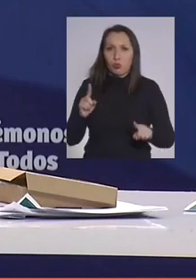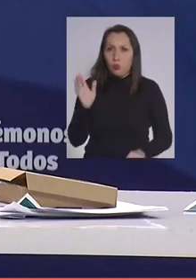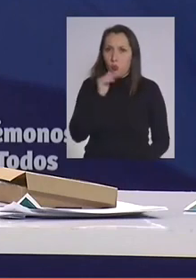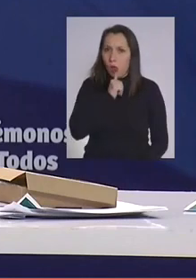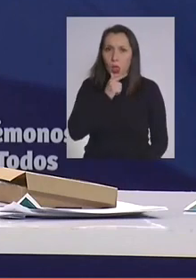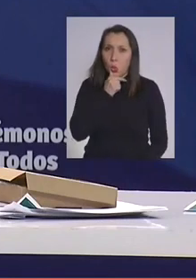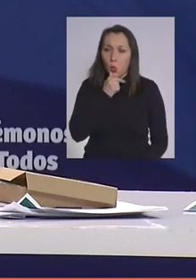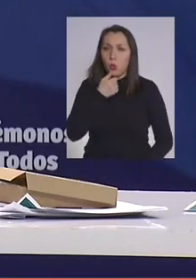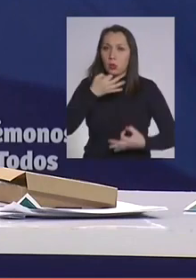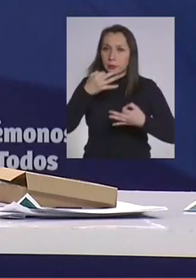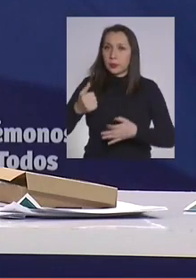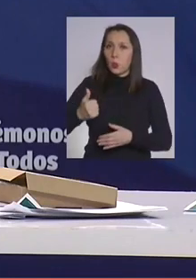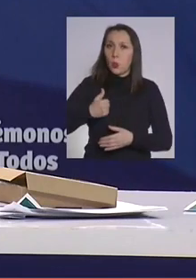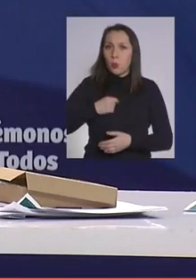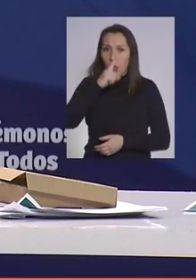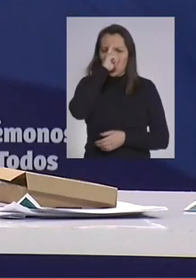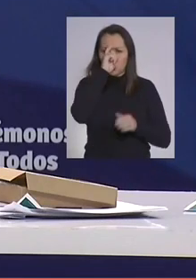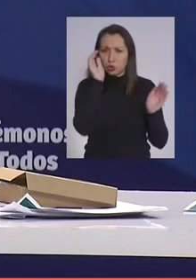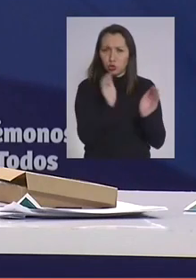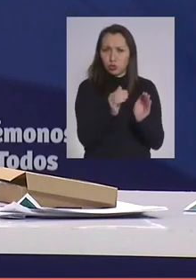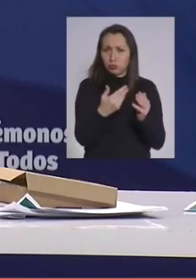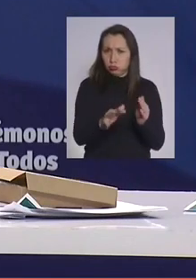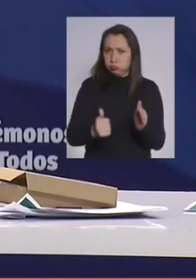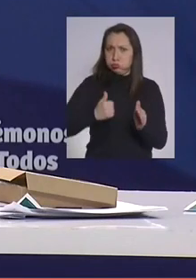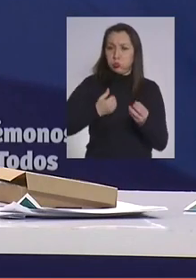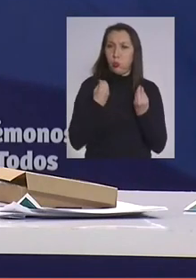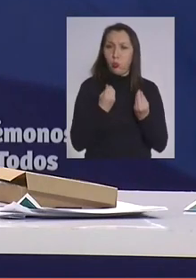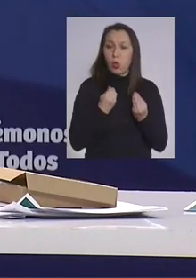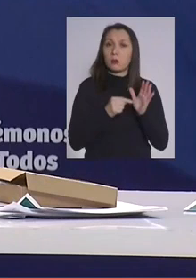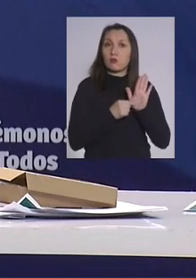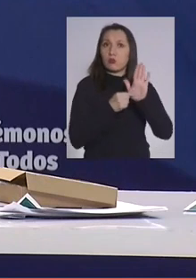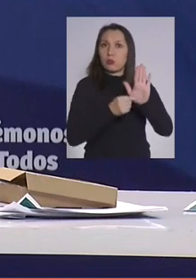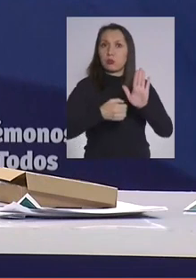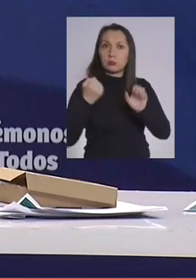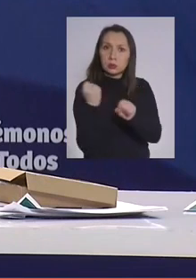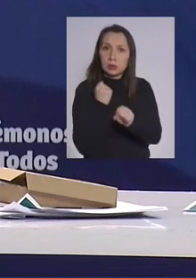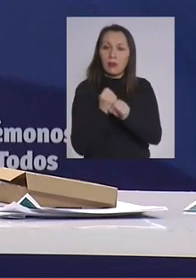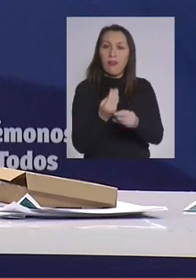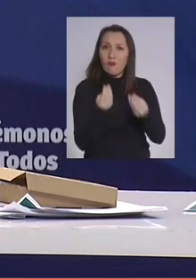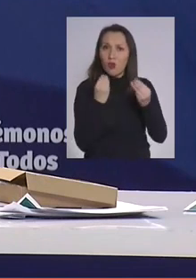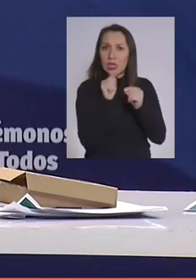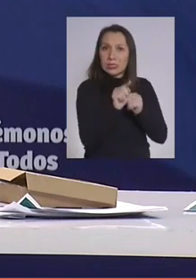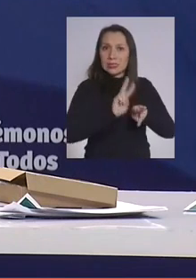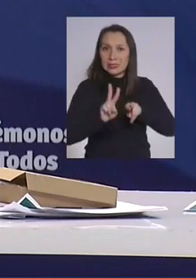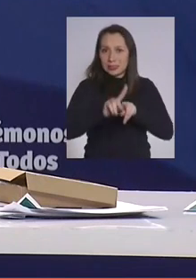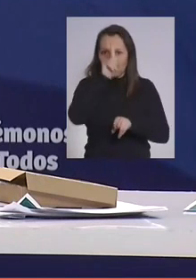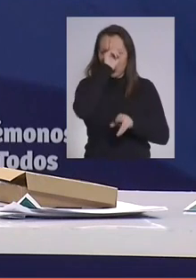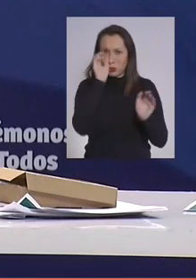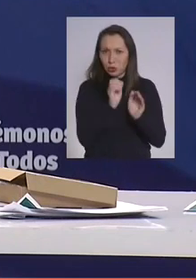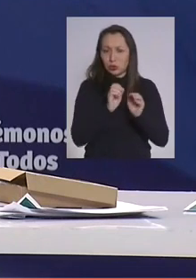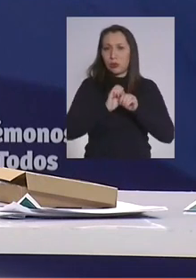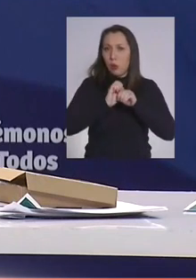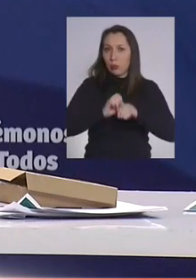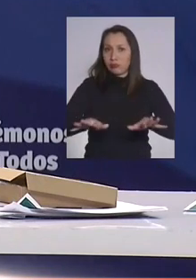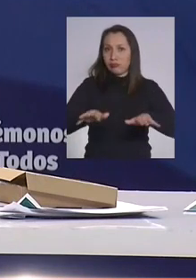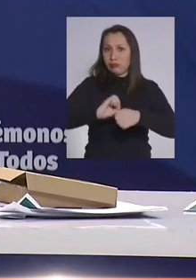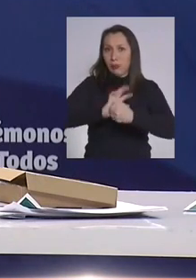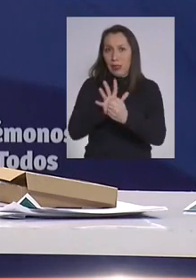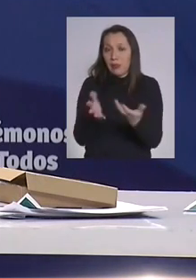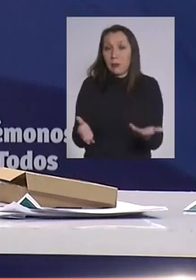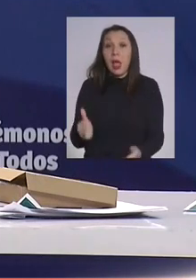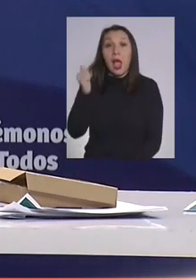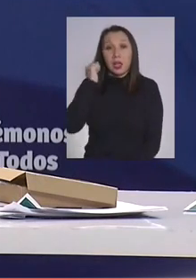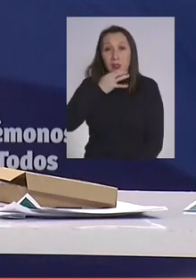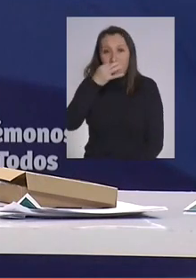de la eficacia de la atención primaria más aún destacó el papel que ha hecho la atención primaria en esta pandemia y ya lo